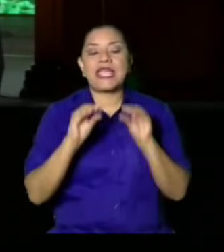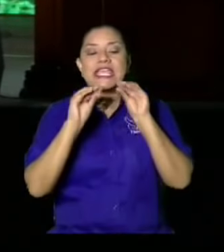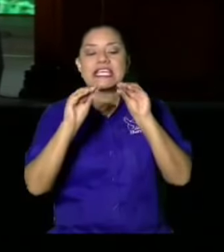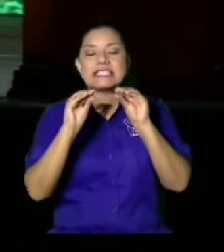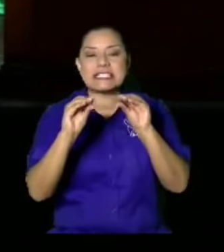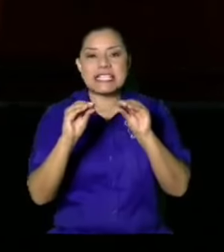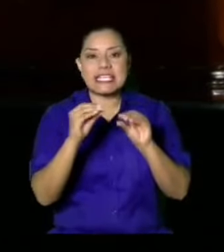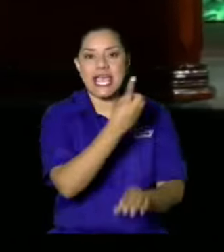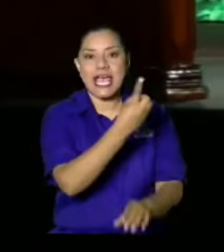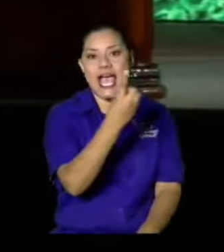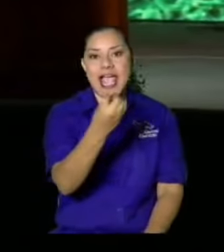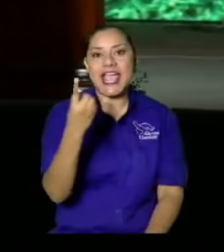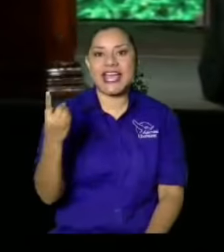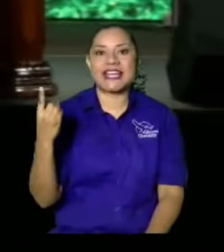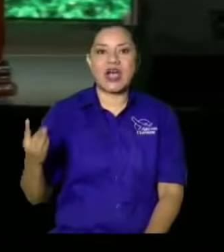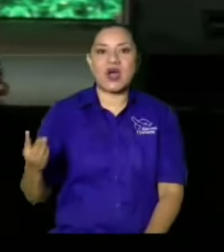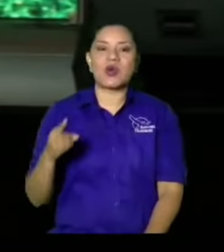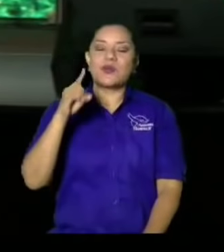Dios está instruyendo, porque